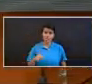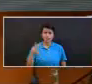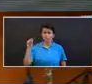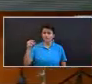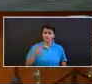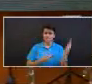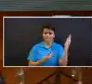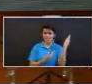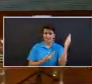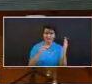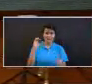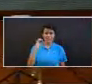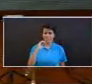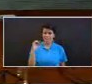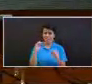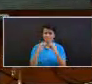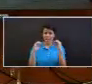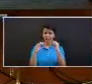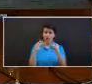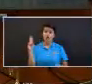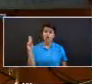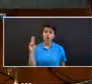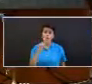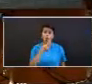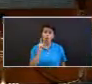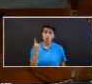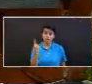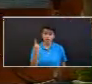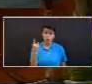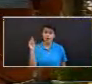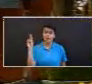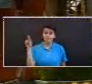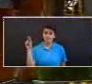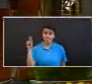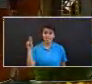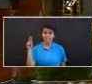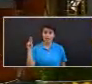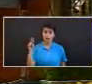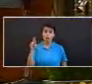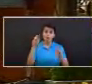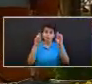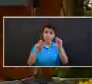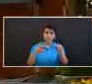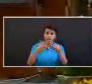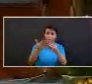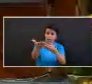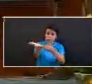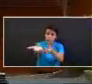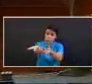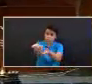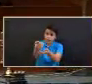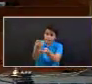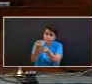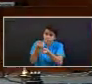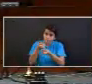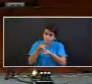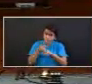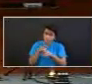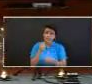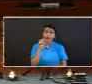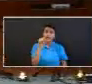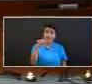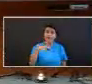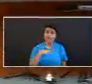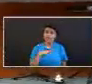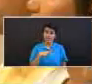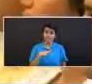de eso. Lo único que necesita es que alguien le extienda la mano. Y él tiene en su